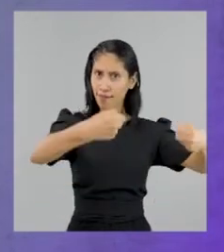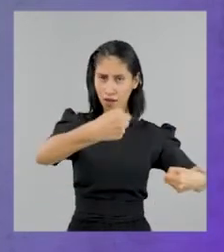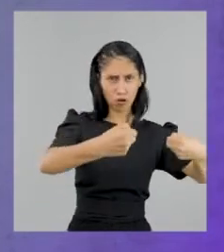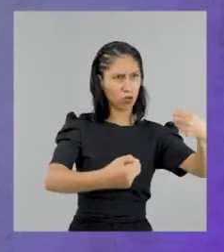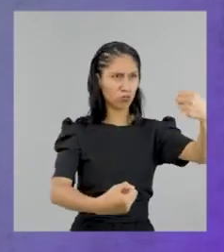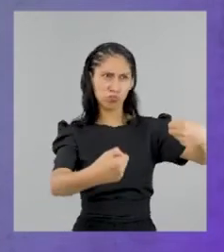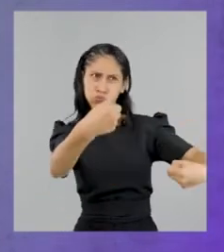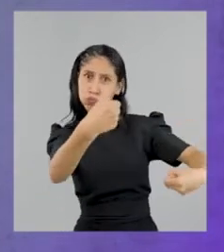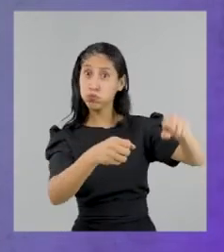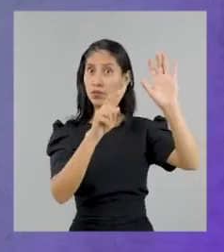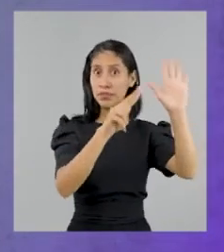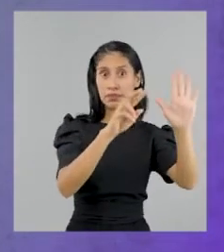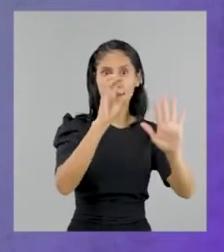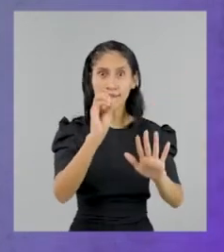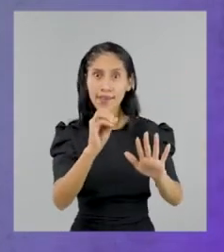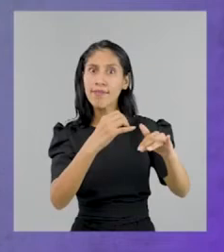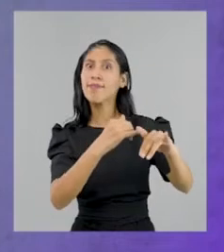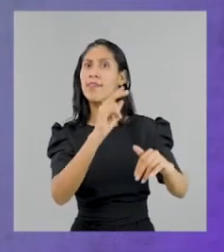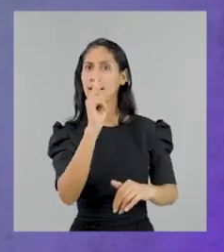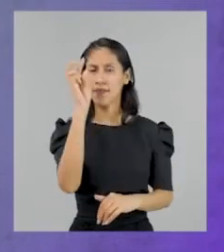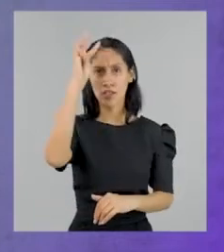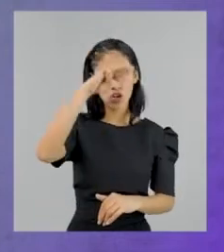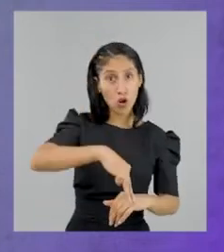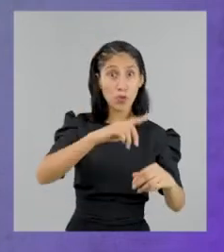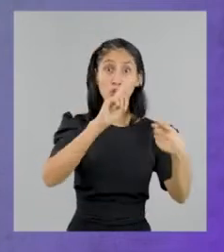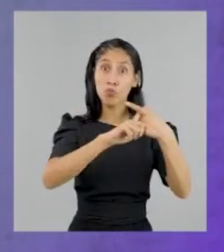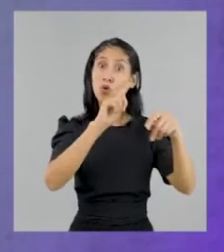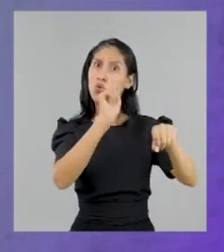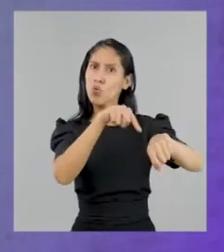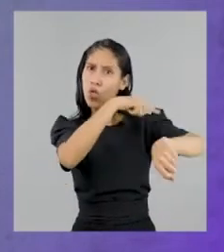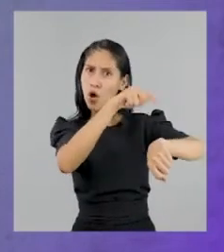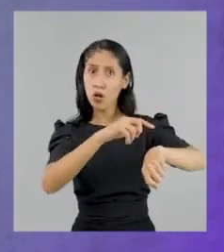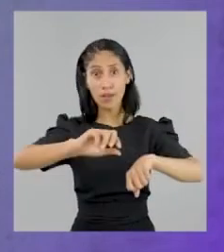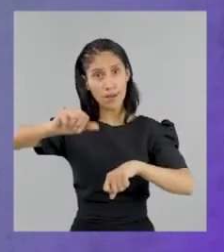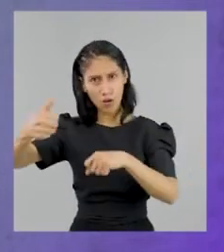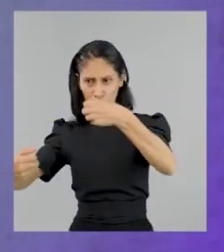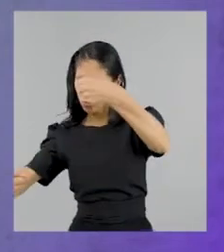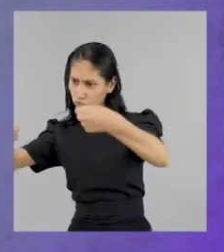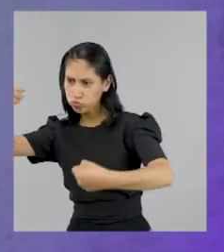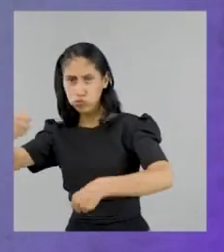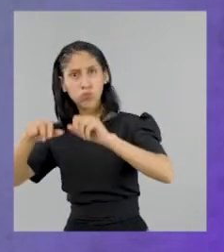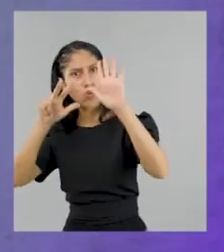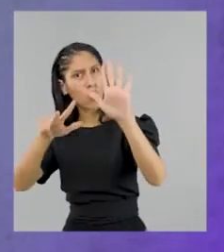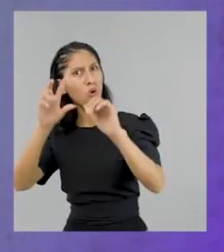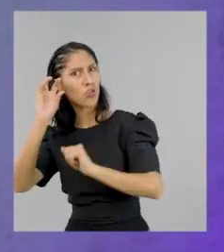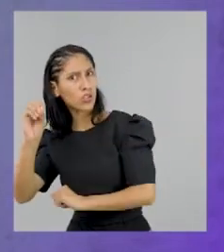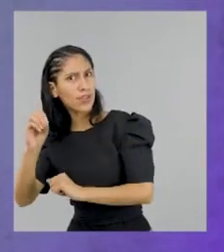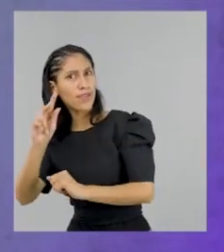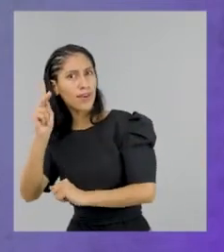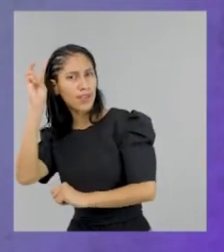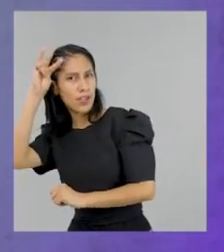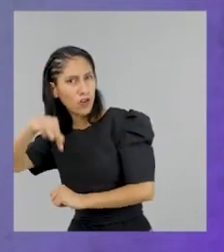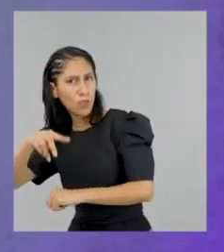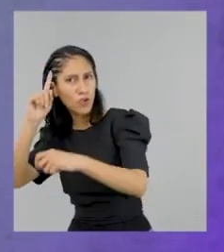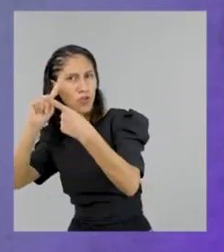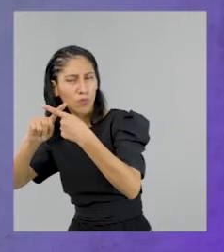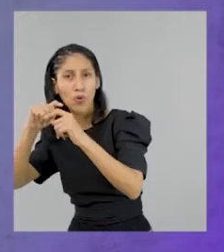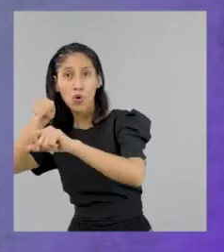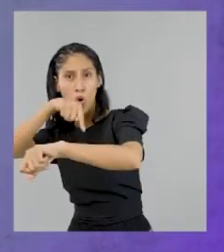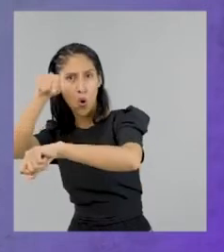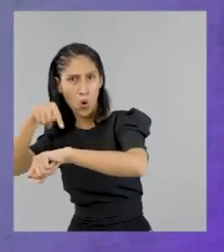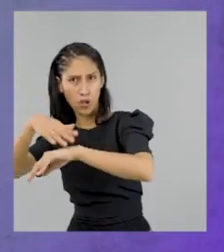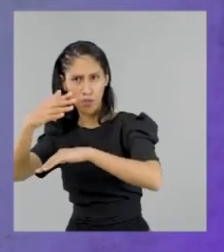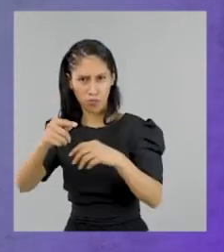a 70 kilómetros por hora y el otro a 80 kilómetros por hora, formando sus direcciones